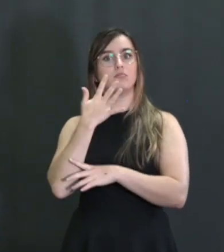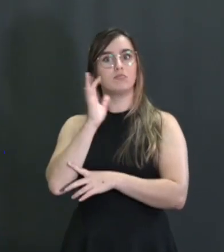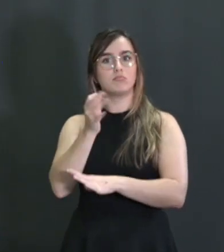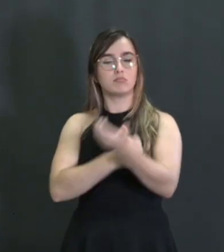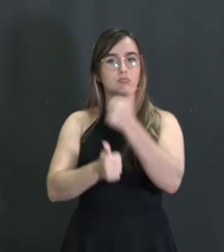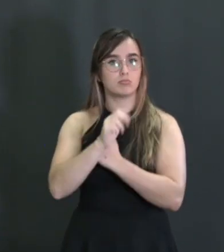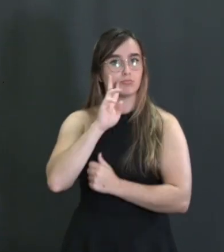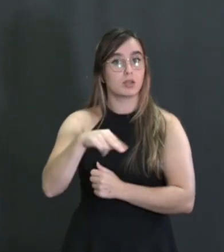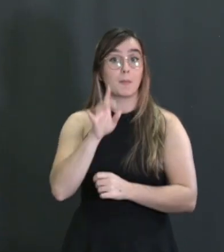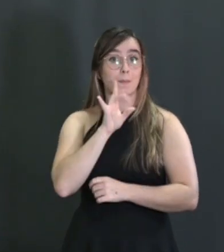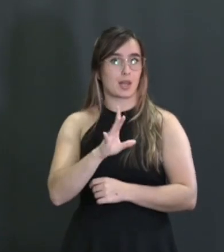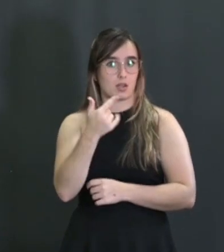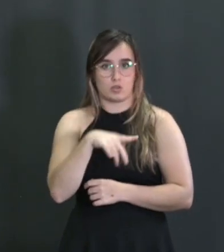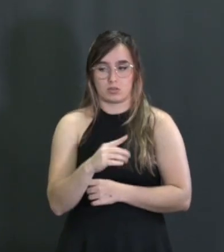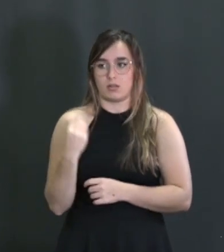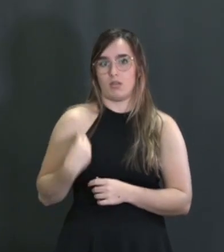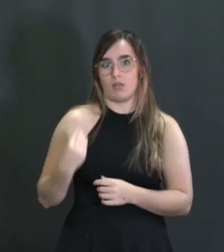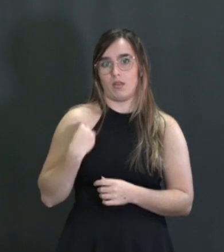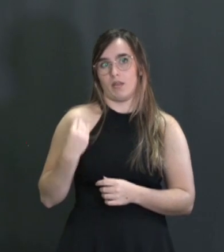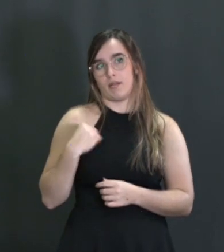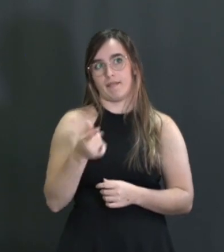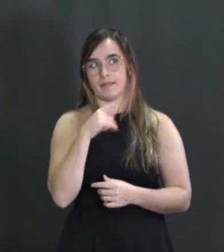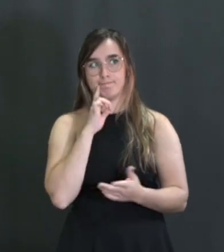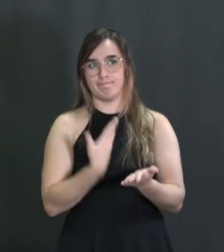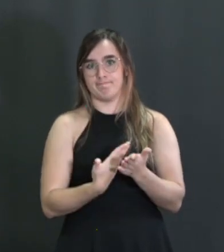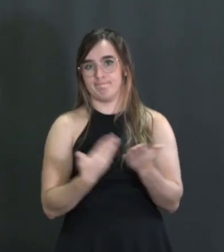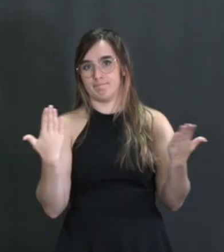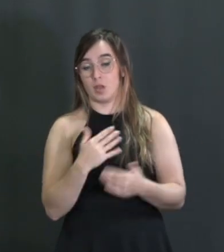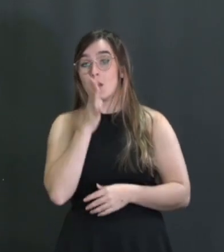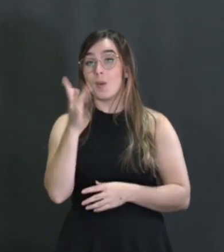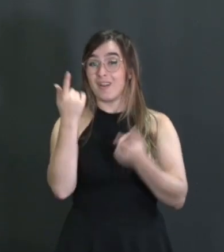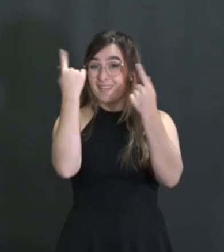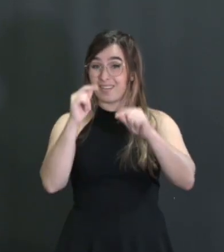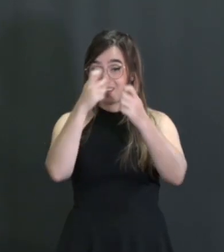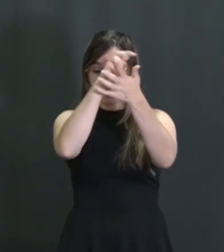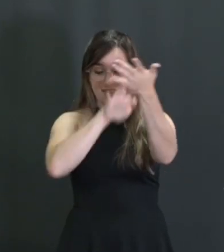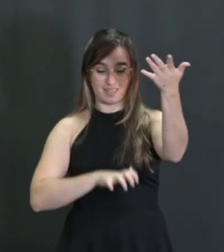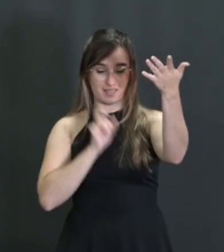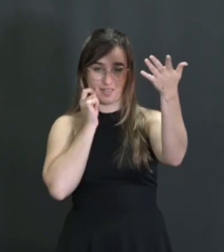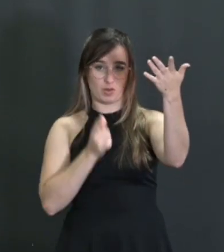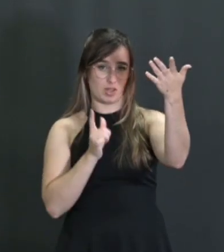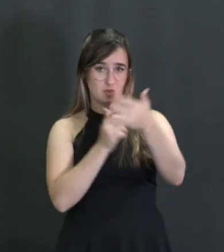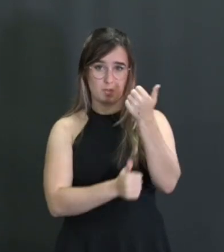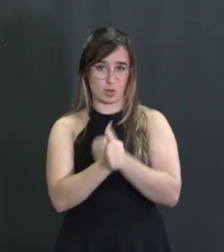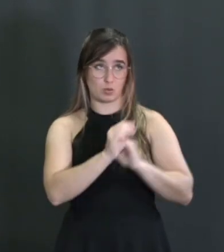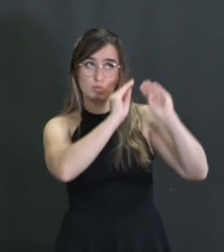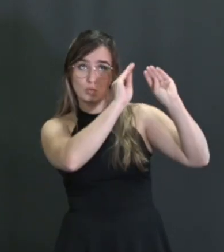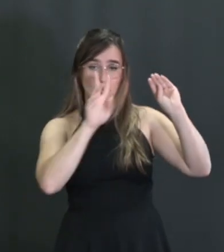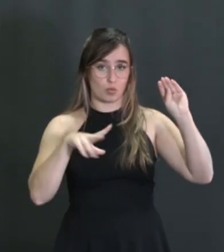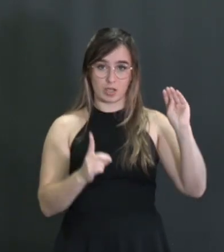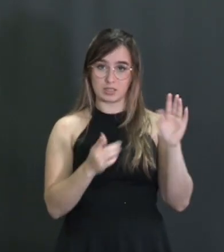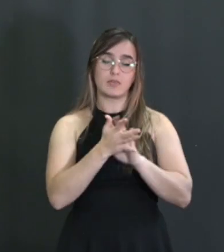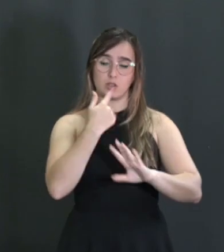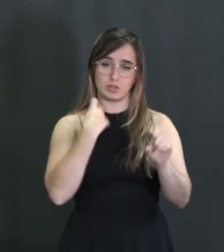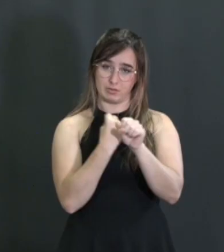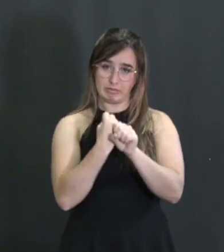de entenderlo porque en cifras está claro que no es ninguna prioridad. Así que tenemos tarea. Muy bien, sí que